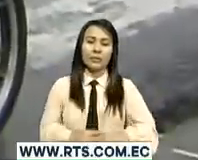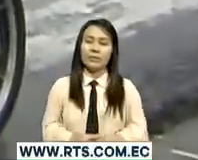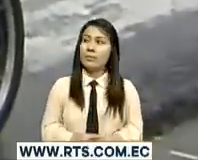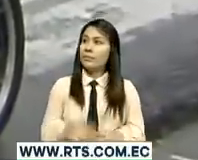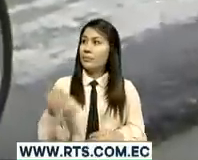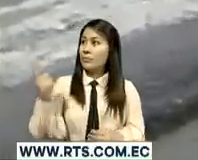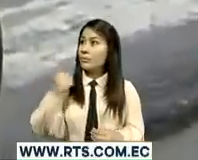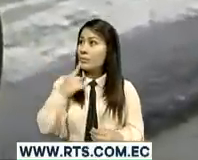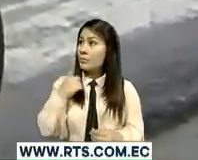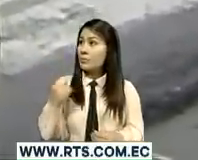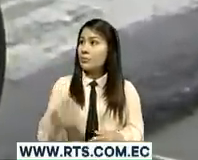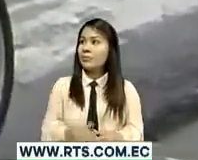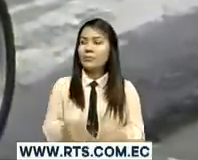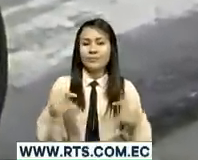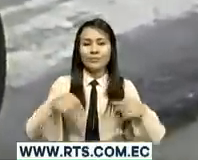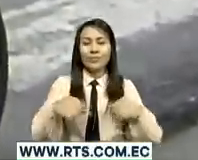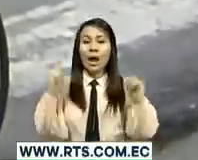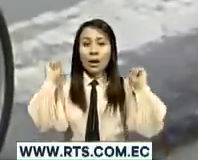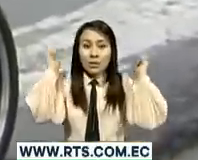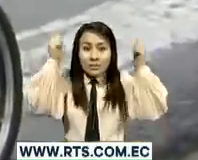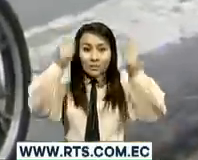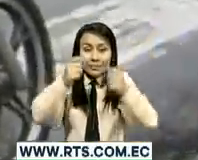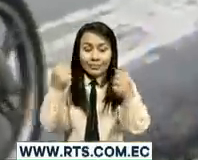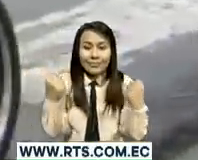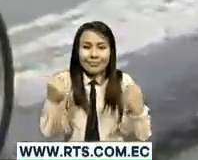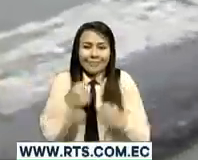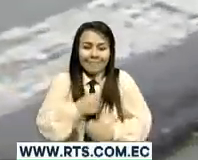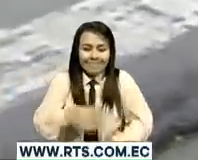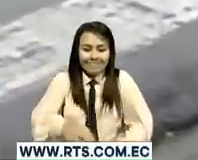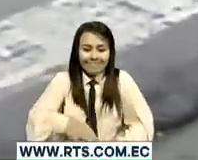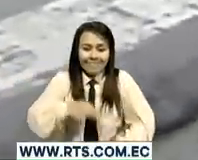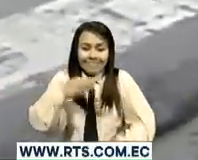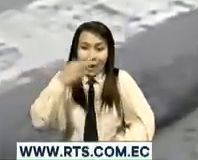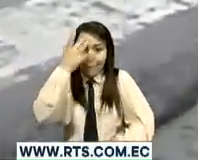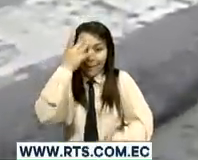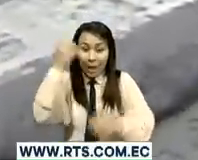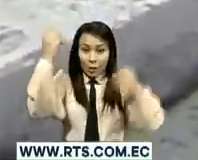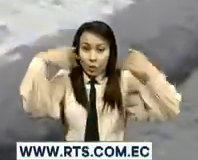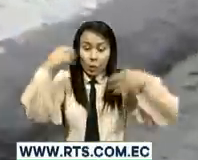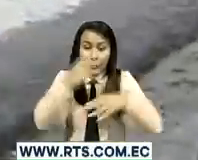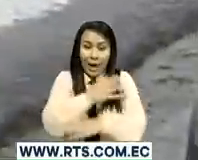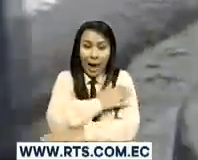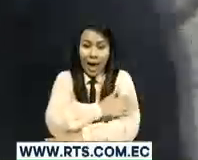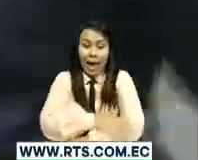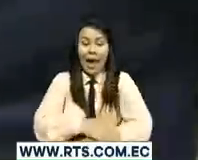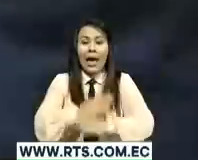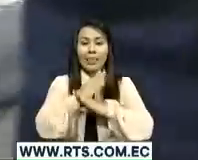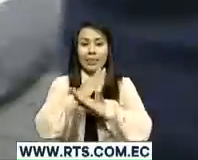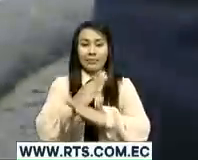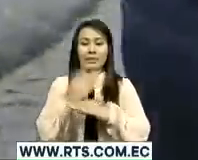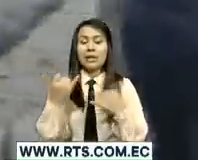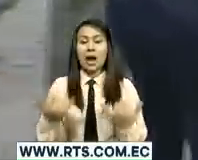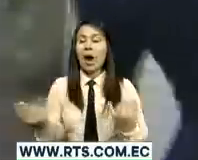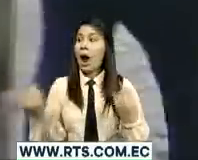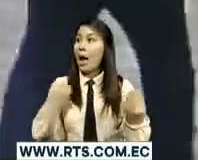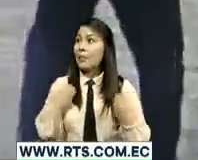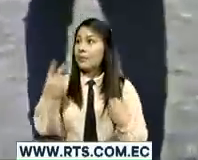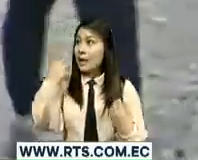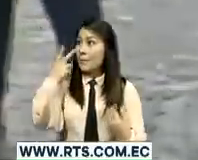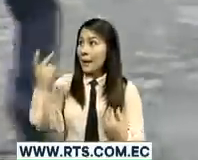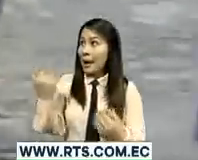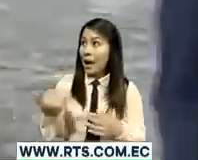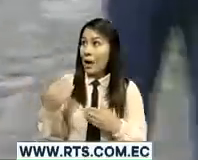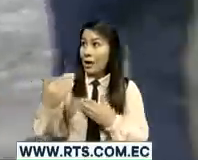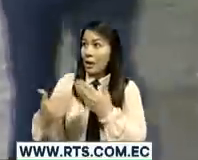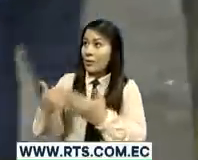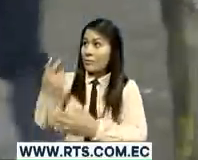en este caso el encauchado, como le llamamos. Y por acá, en este punto, donde vamos a tratar de constatar cómo